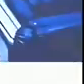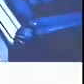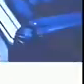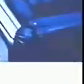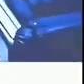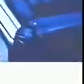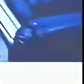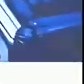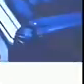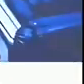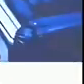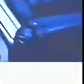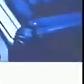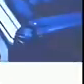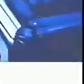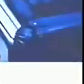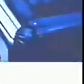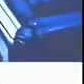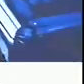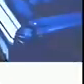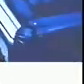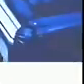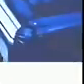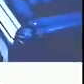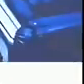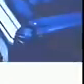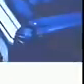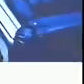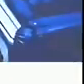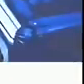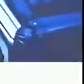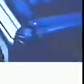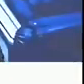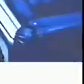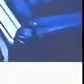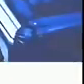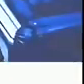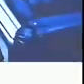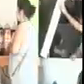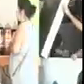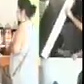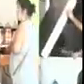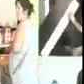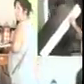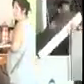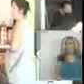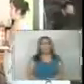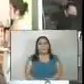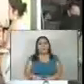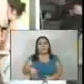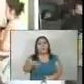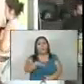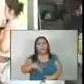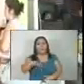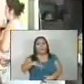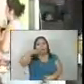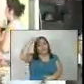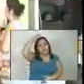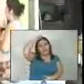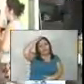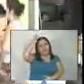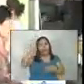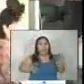Megacarne y la bodeguita del cerdito. Vamos a hablar ahora acerca de los comerciantes en el Turicentro Los Chorros.